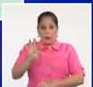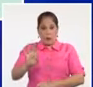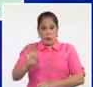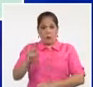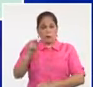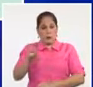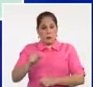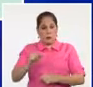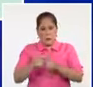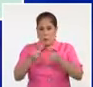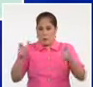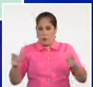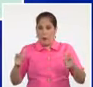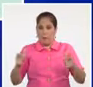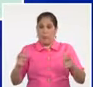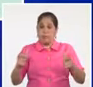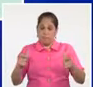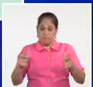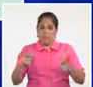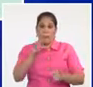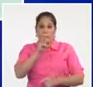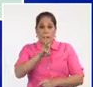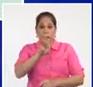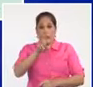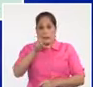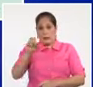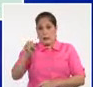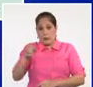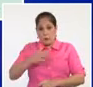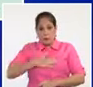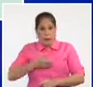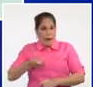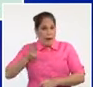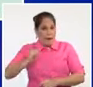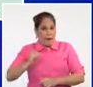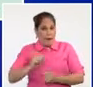una elevada cifra, 300 casos autóctonos ayer.